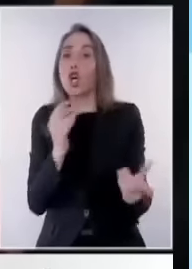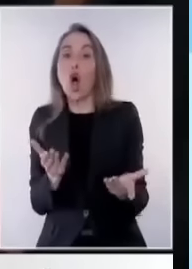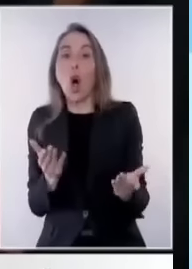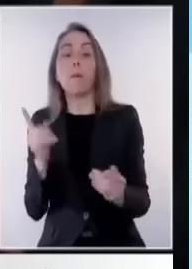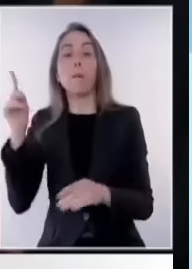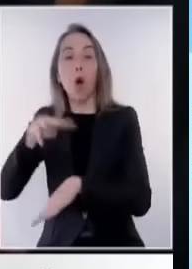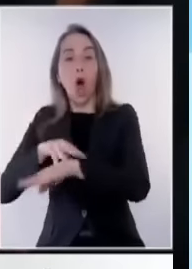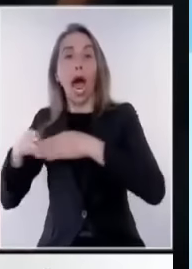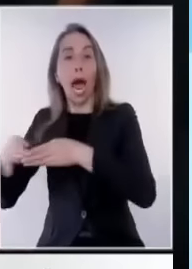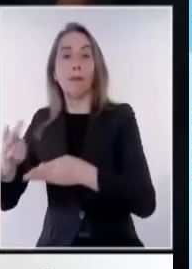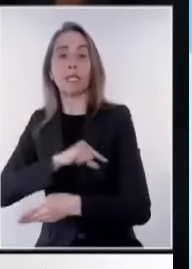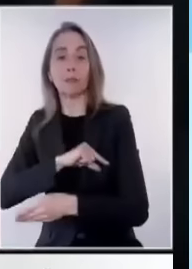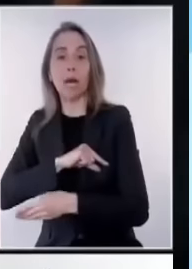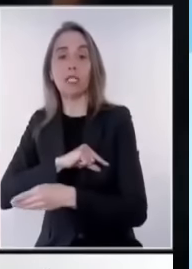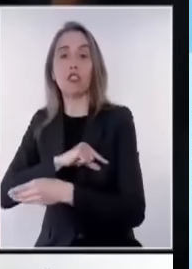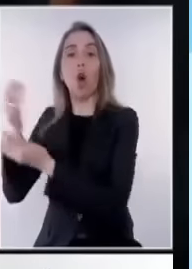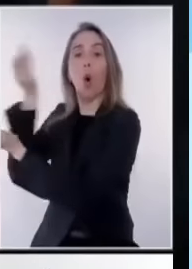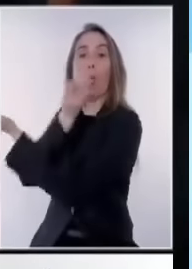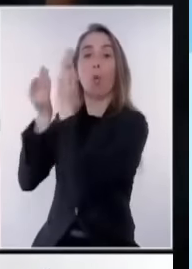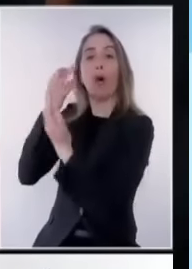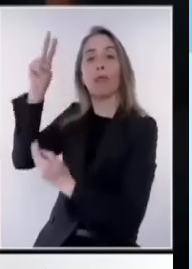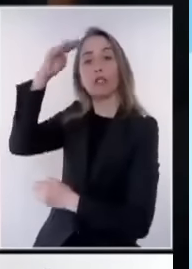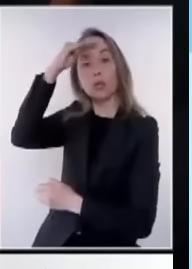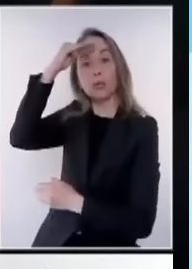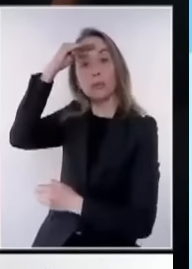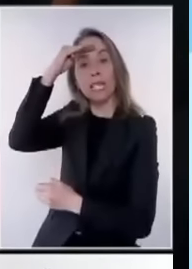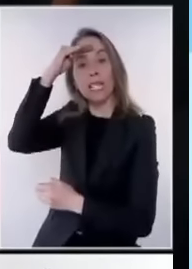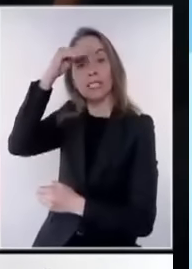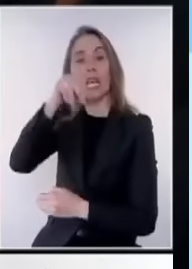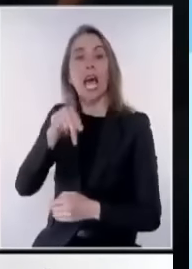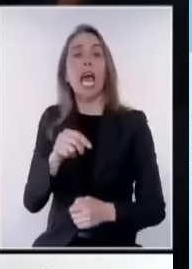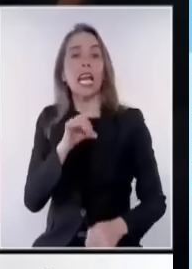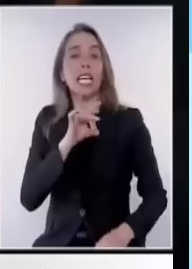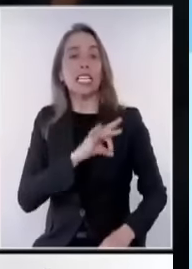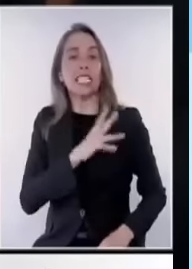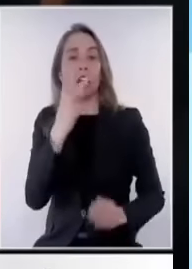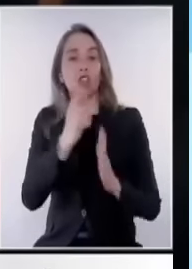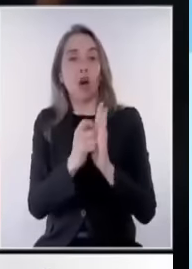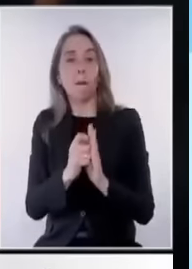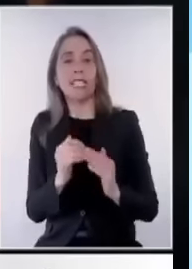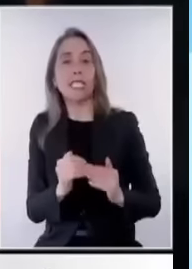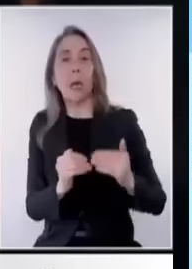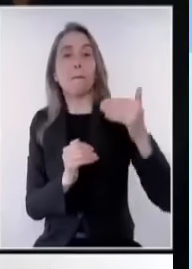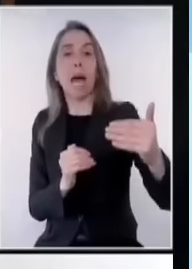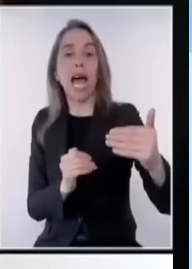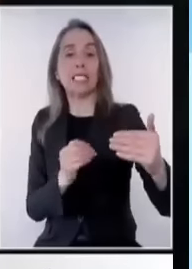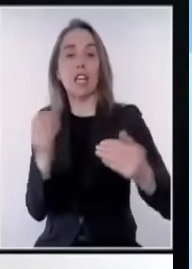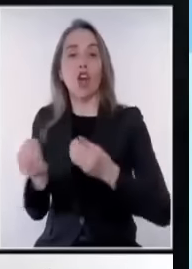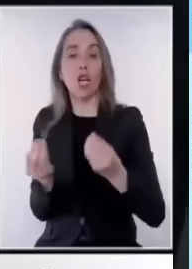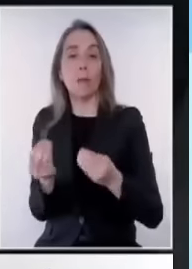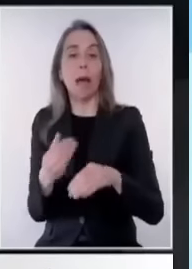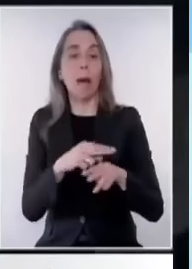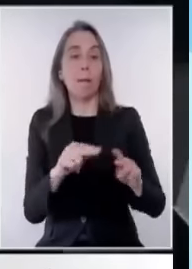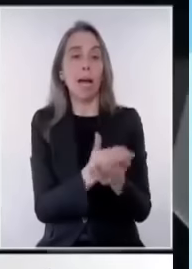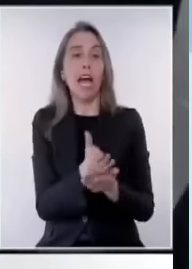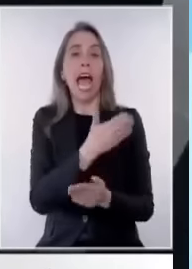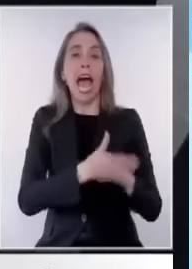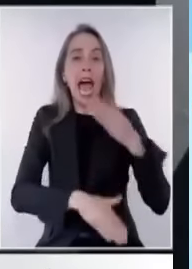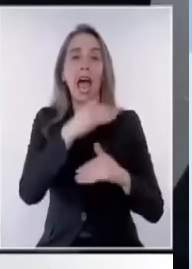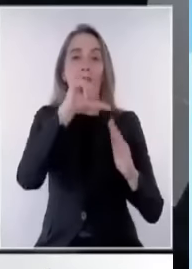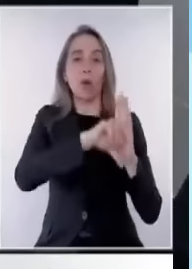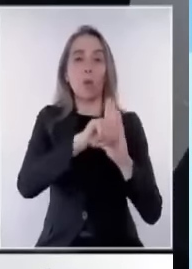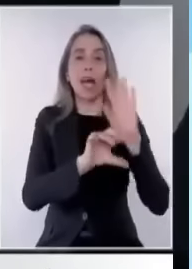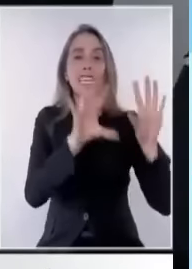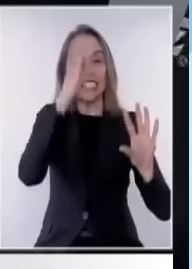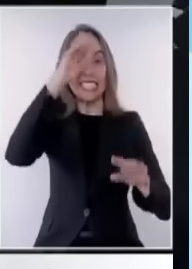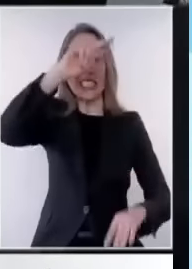Entonces la Armada Española nos manda sus experiencias. Y nosotros íbamos dos meses adelantados con respecto a lo que estaba pasando. Entonces nosotros hacíamos cuarentena de